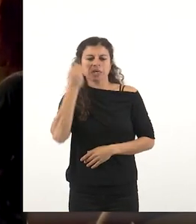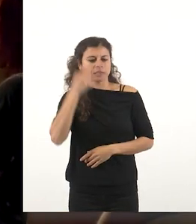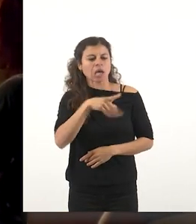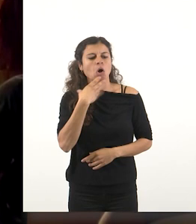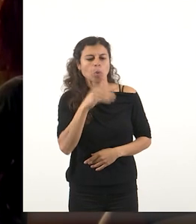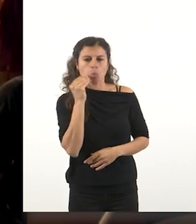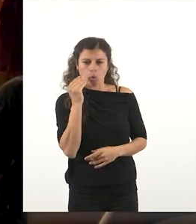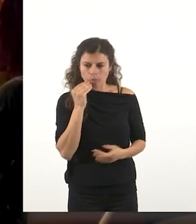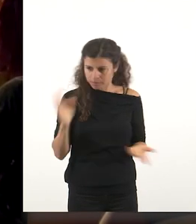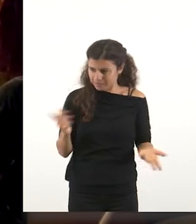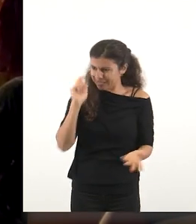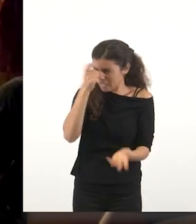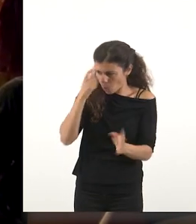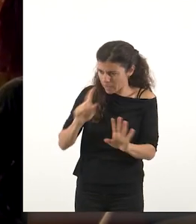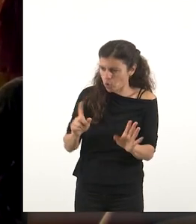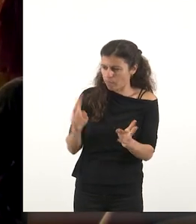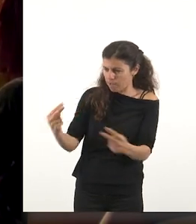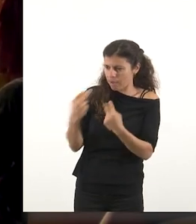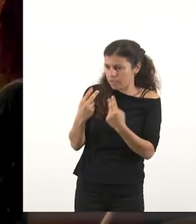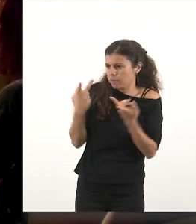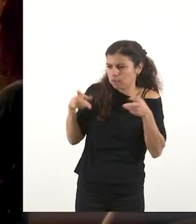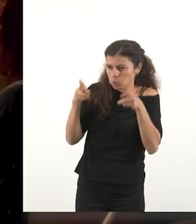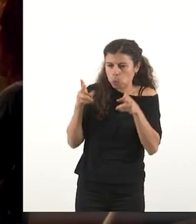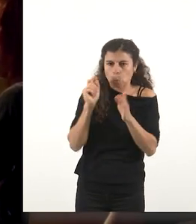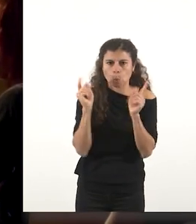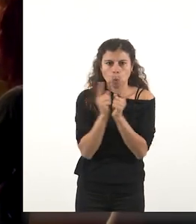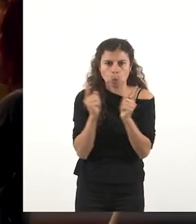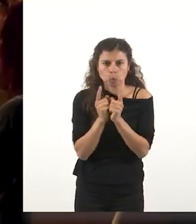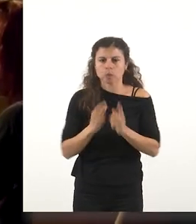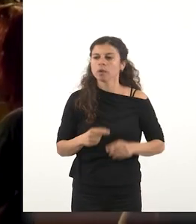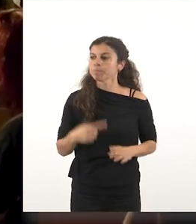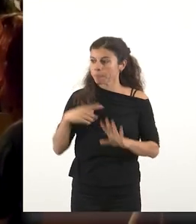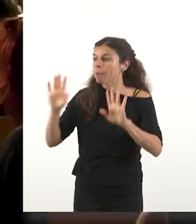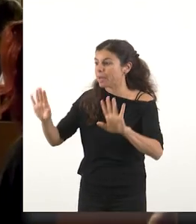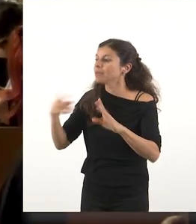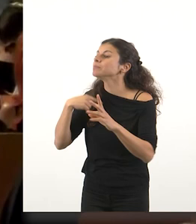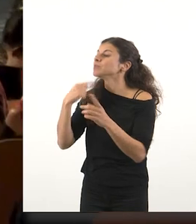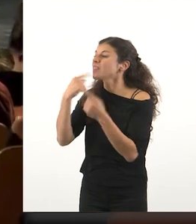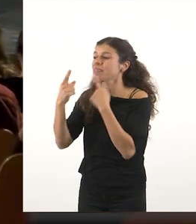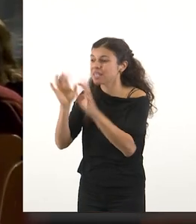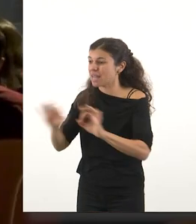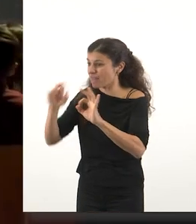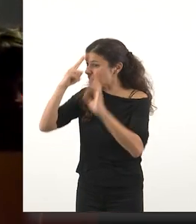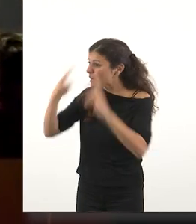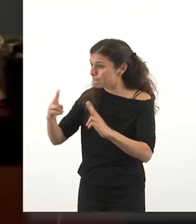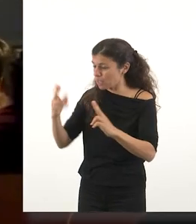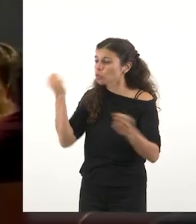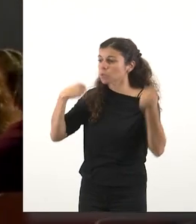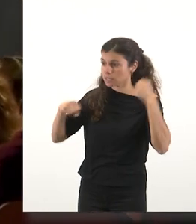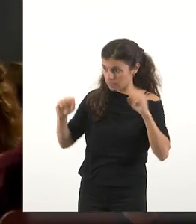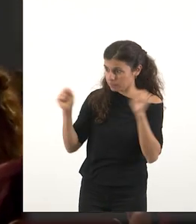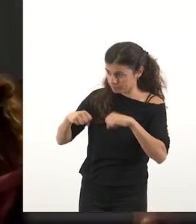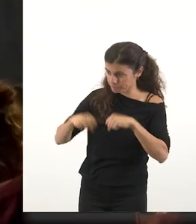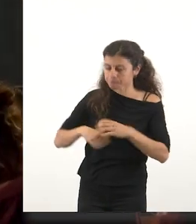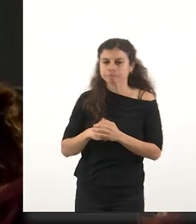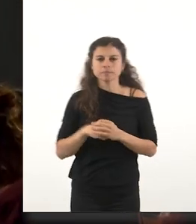ellos y con ellas. Les digo, ahora me voy a subir. Y hacen todo, vale, con la cara, ahora que va a hacer esta, ¿no? Y digo, claro, es que mi novio me va a respetar porque mi novio cuando me